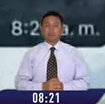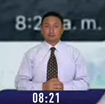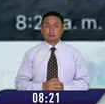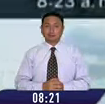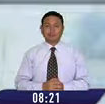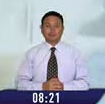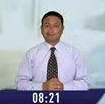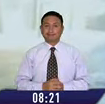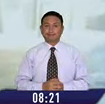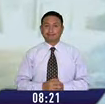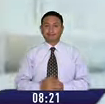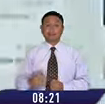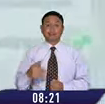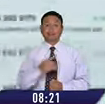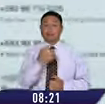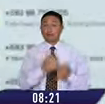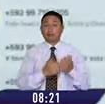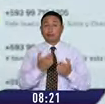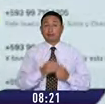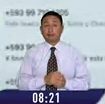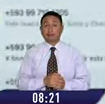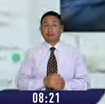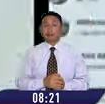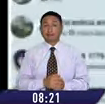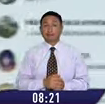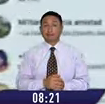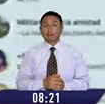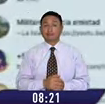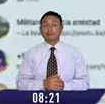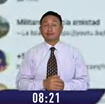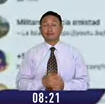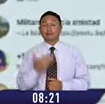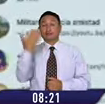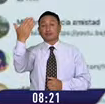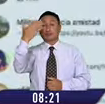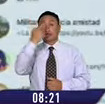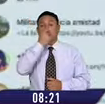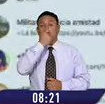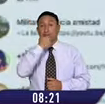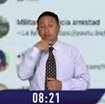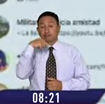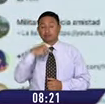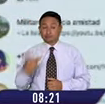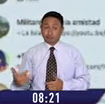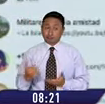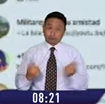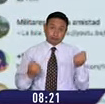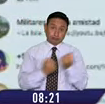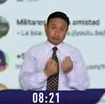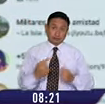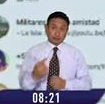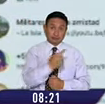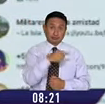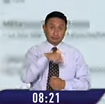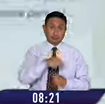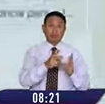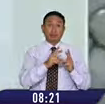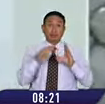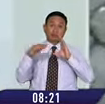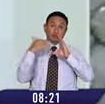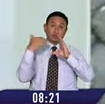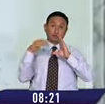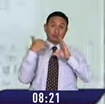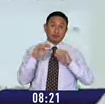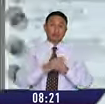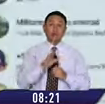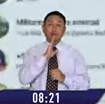Qué vaina con esto, ¿no? Empresa Agua Potable, alcalde Muñoz, ahí hay que trabajar fuertemente, ¿no? Miren cómo mandan los vecinos. El